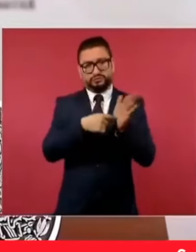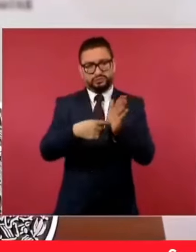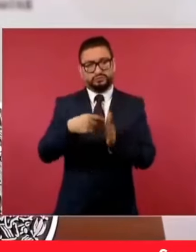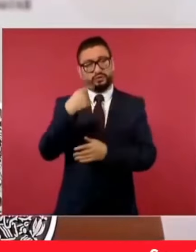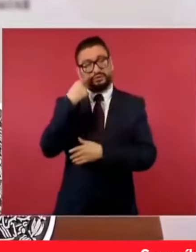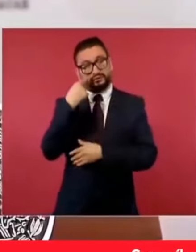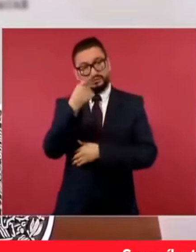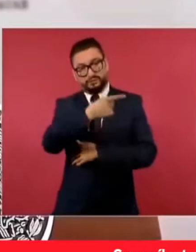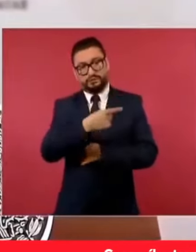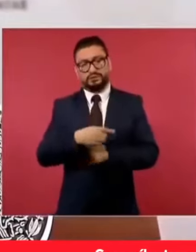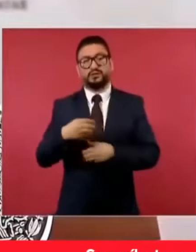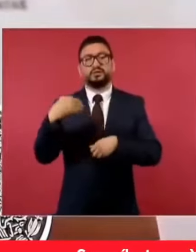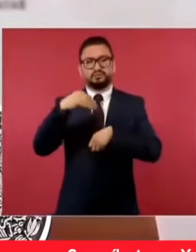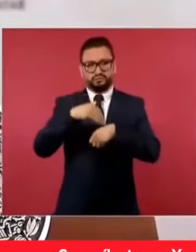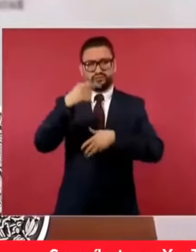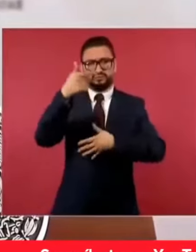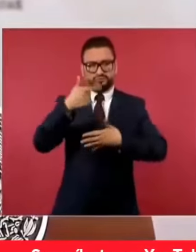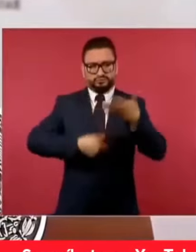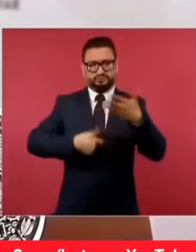Pero pon la lista